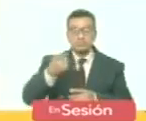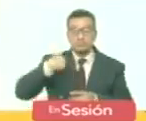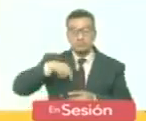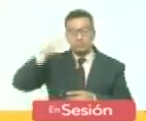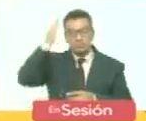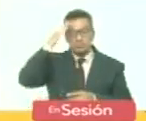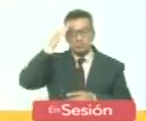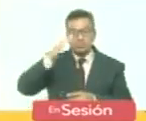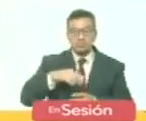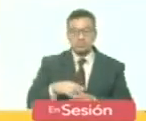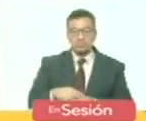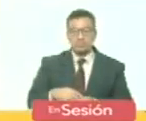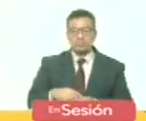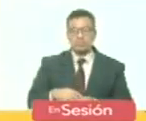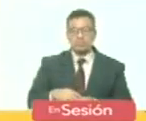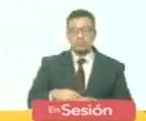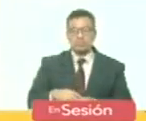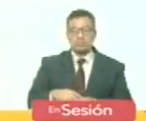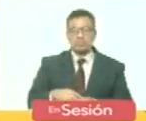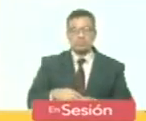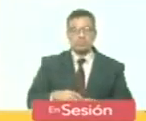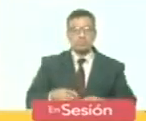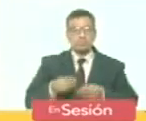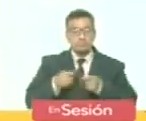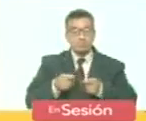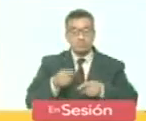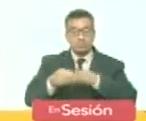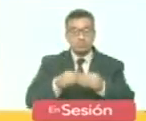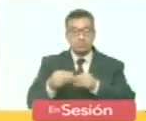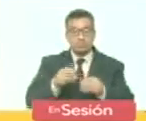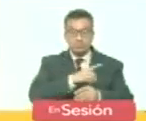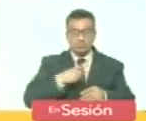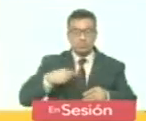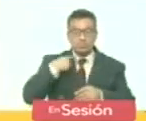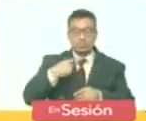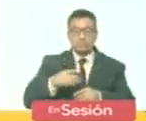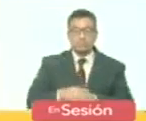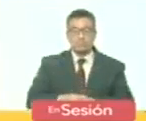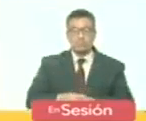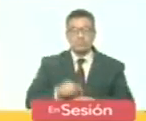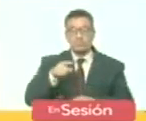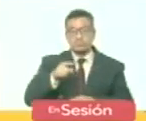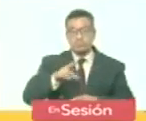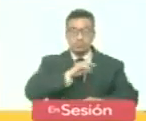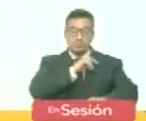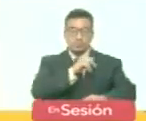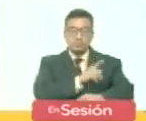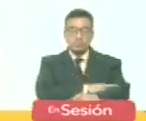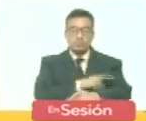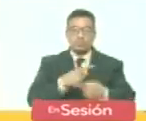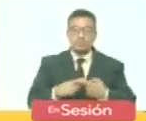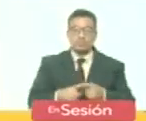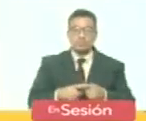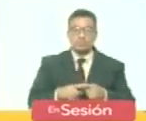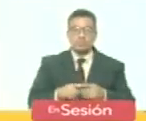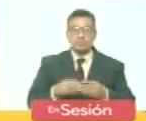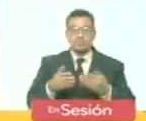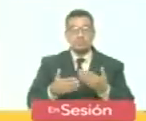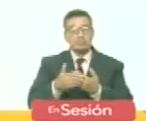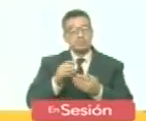saber que la intención era justamente esa. Pero así de poderoso es la trama